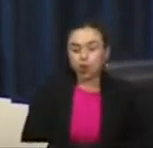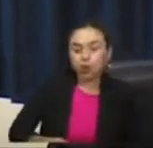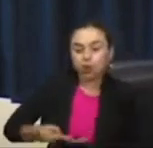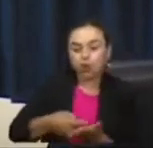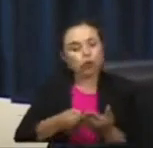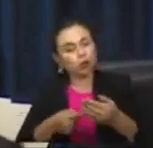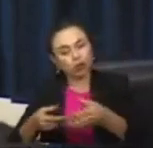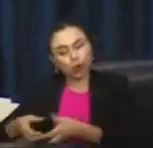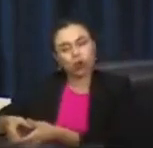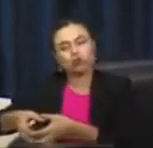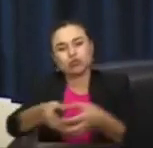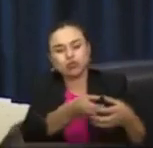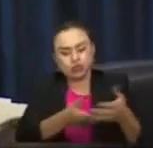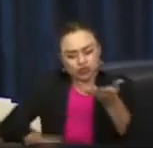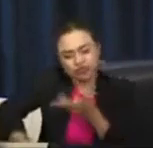por muchas bancadas